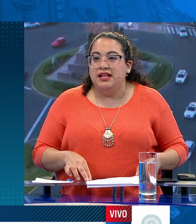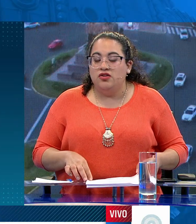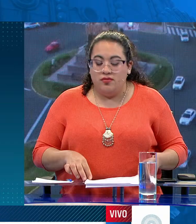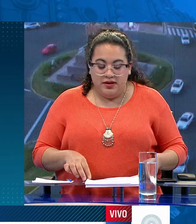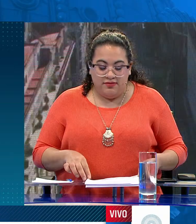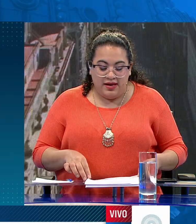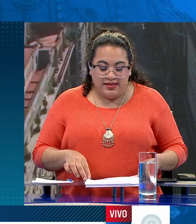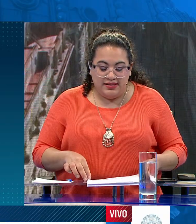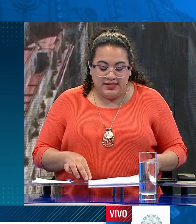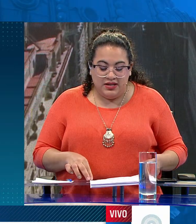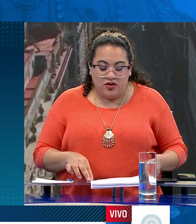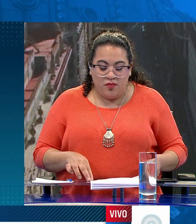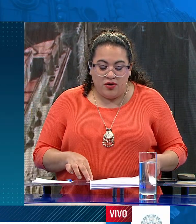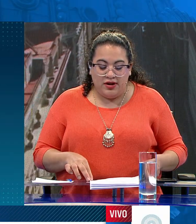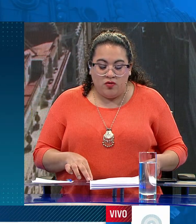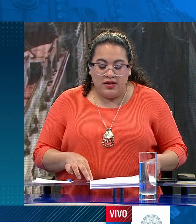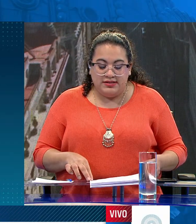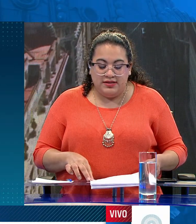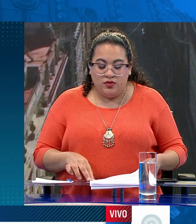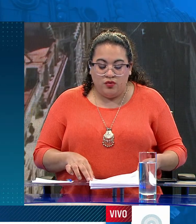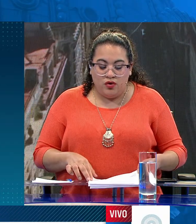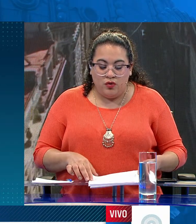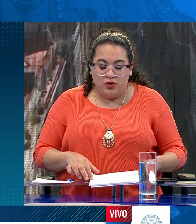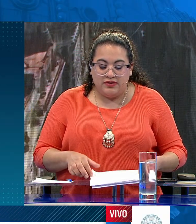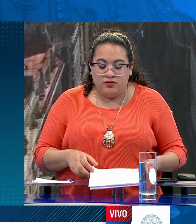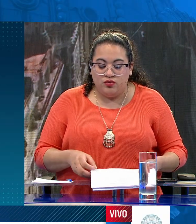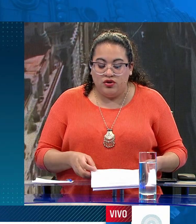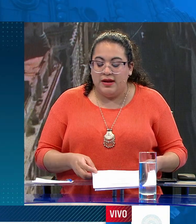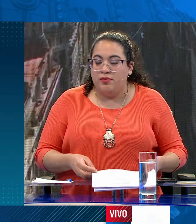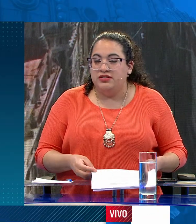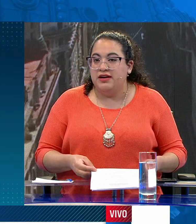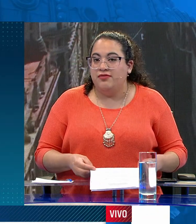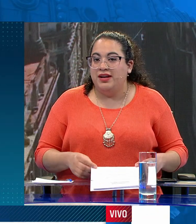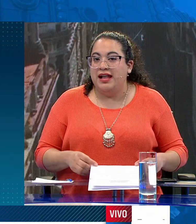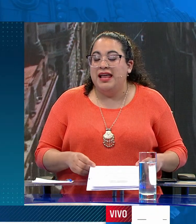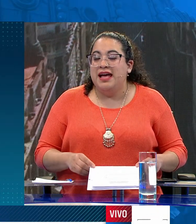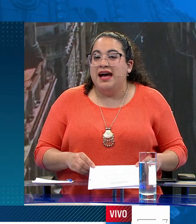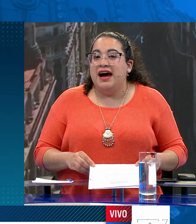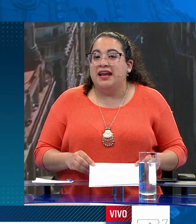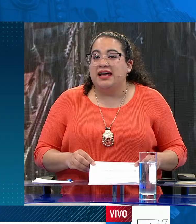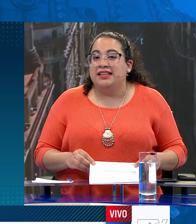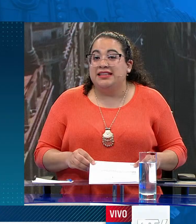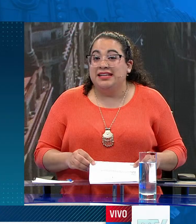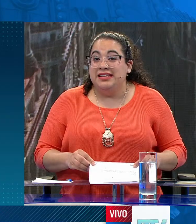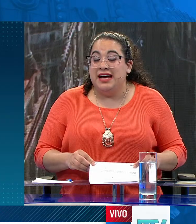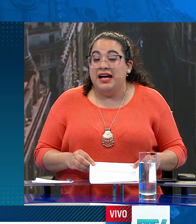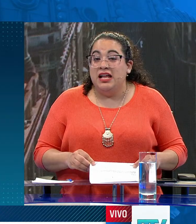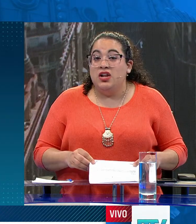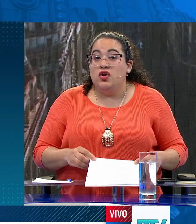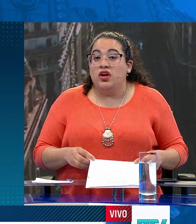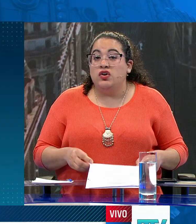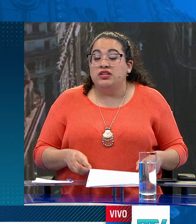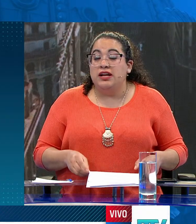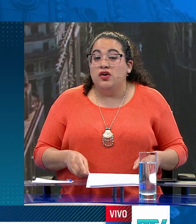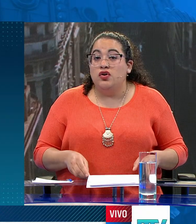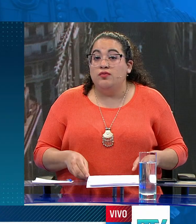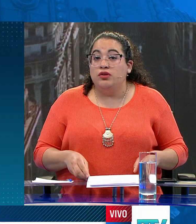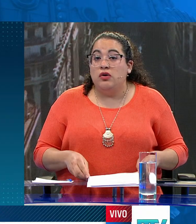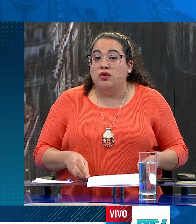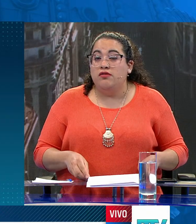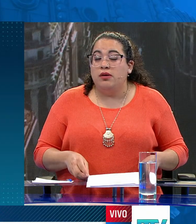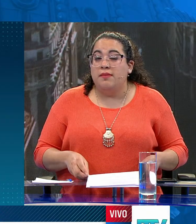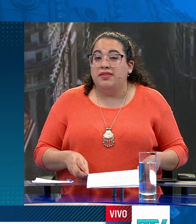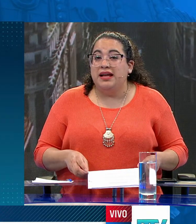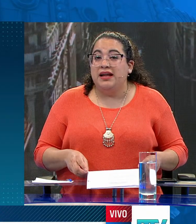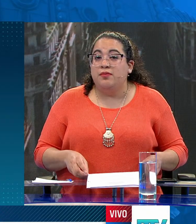383 del 2025, por el cual se introdujo el nuevo estatuto de la Policía Federal Argentina. Lo que consideraron los diputados